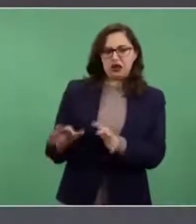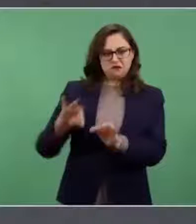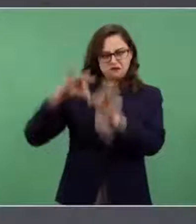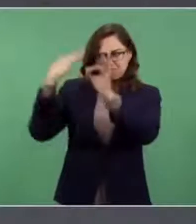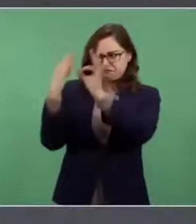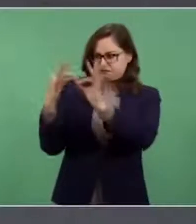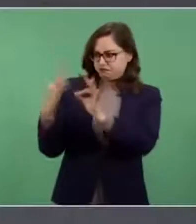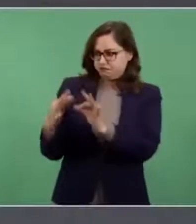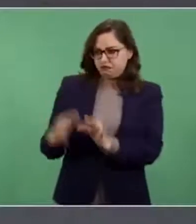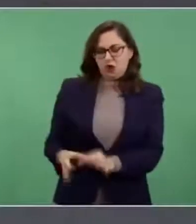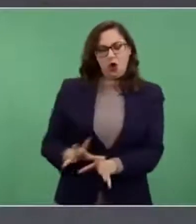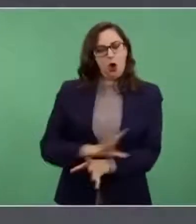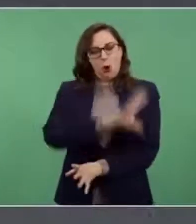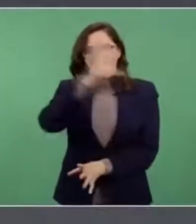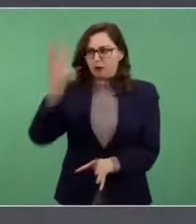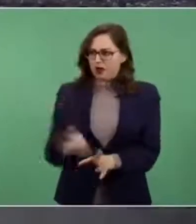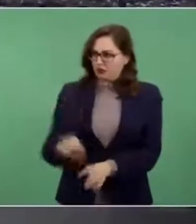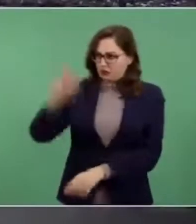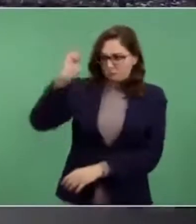empresas.